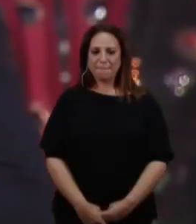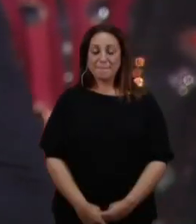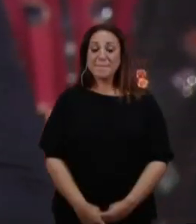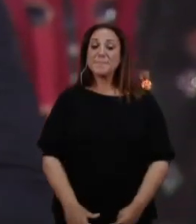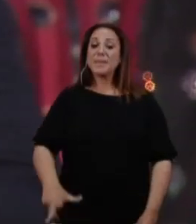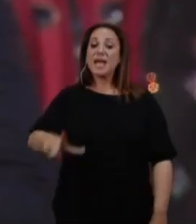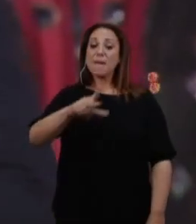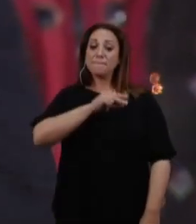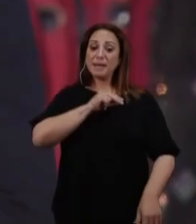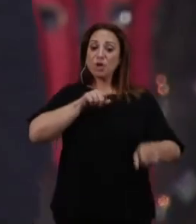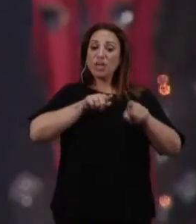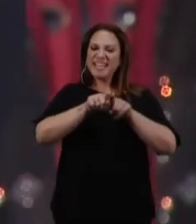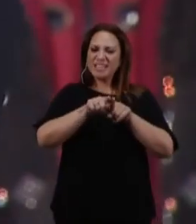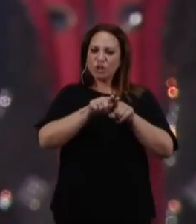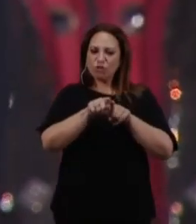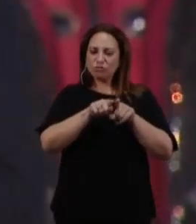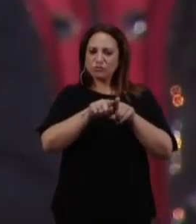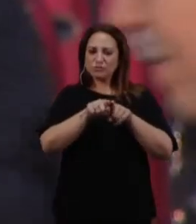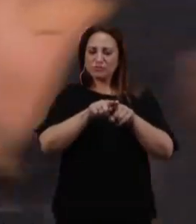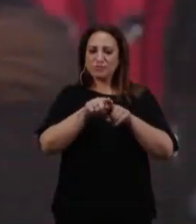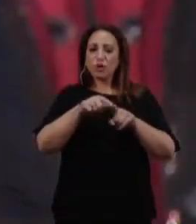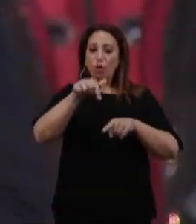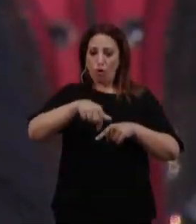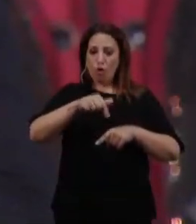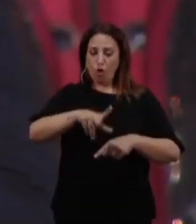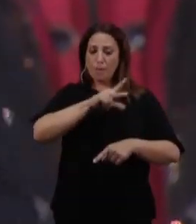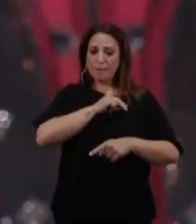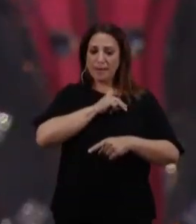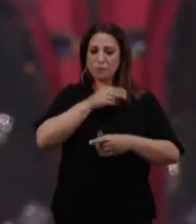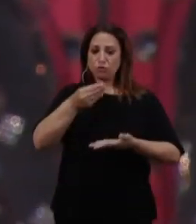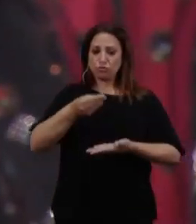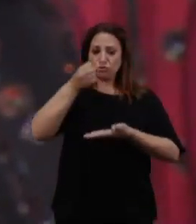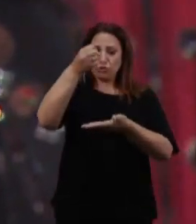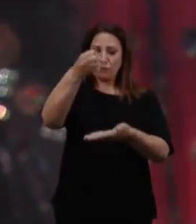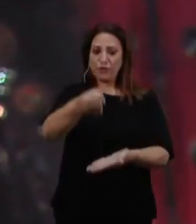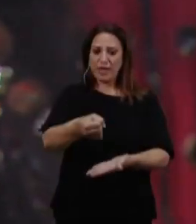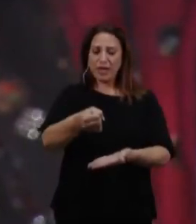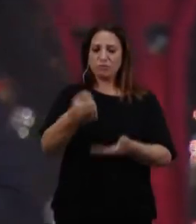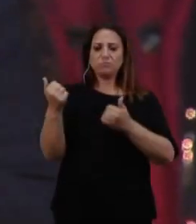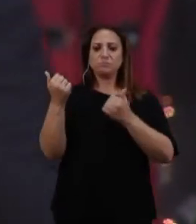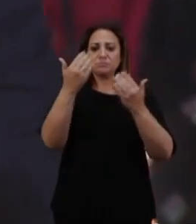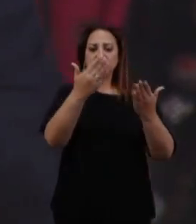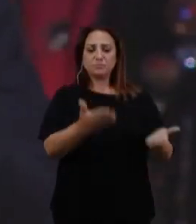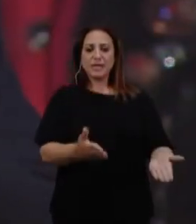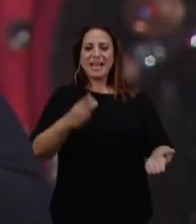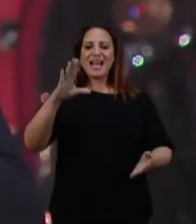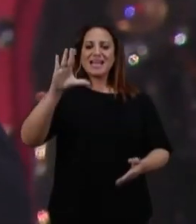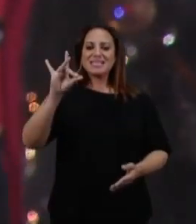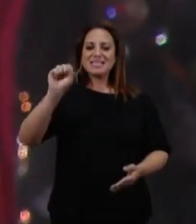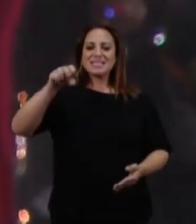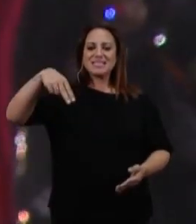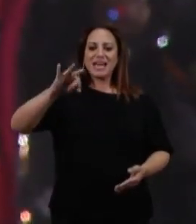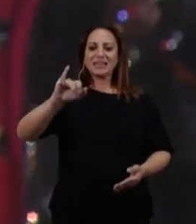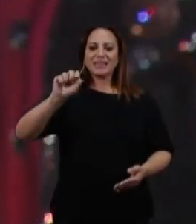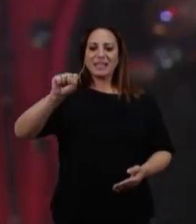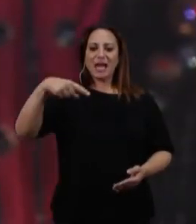El premio Criticón, además, ese que vamos a entregar hoy, es un trofeo que ha cedido don Santiago García Ramos, otra voz insigne